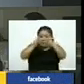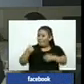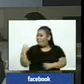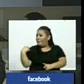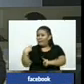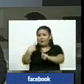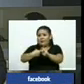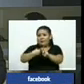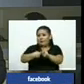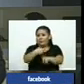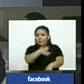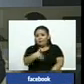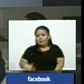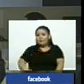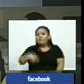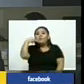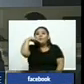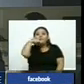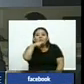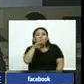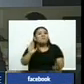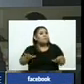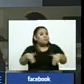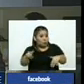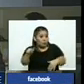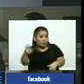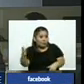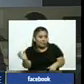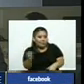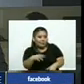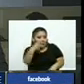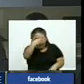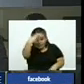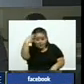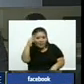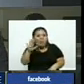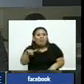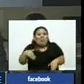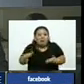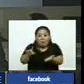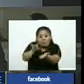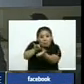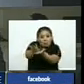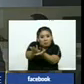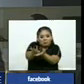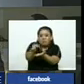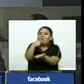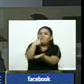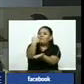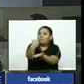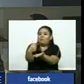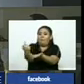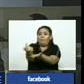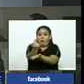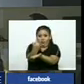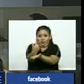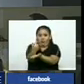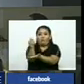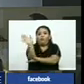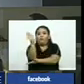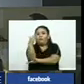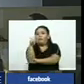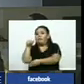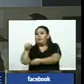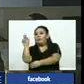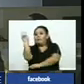por el presidente de la República, Nayib Bukele, como tú ya lo mencionabas, Manuel, de expulsar a los representantes diplomáticos